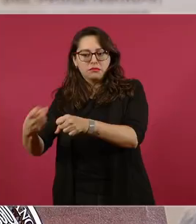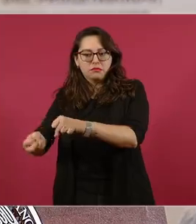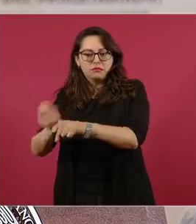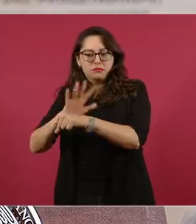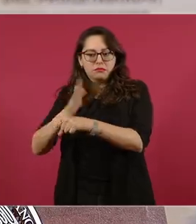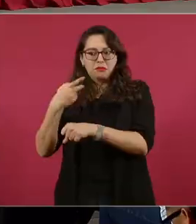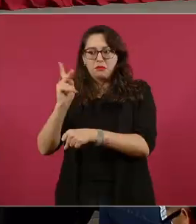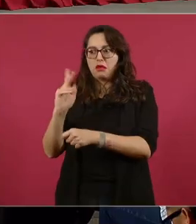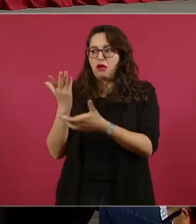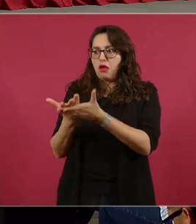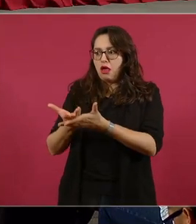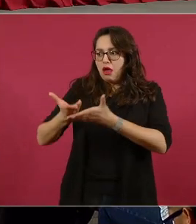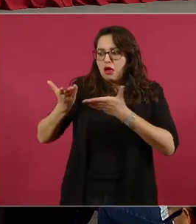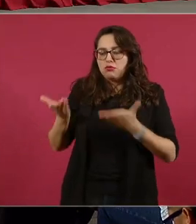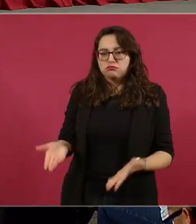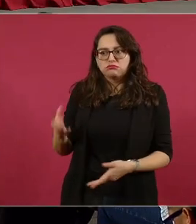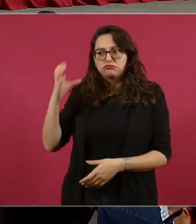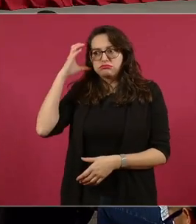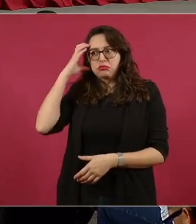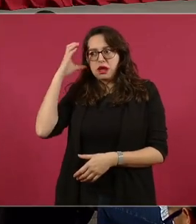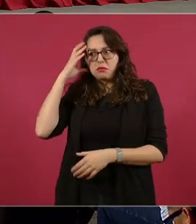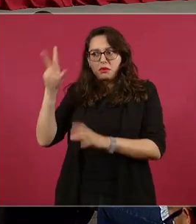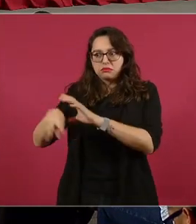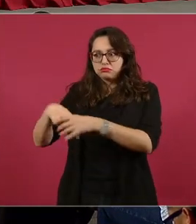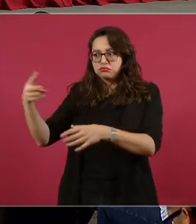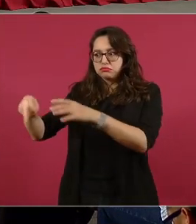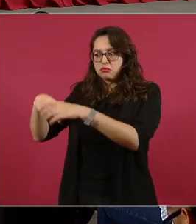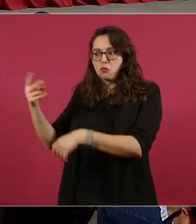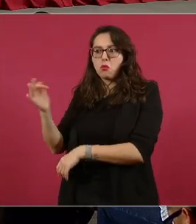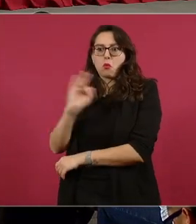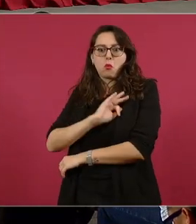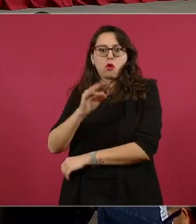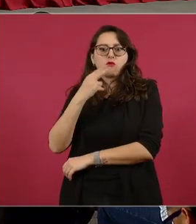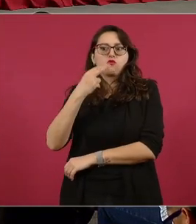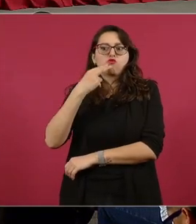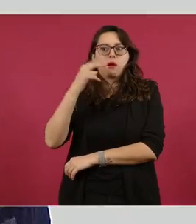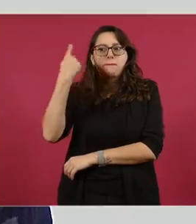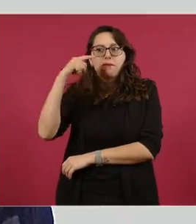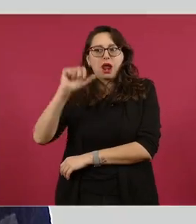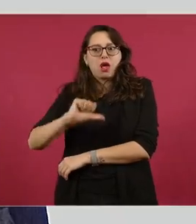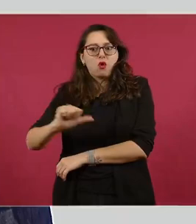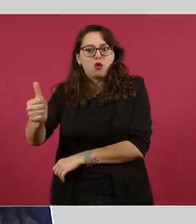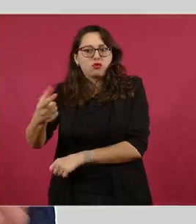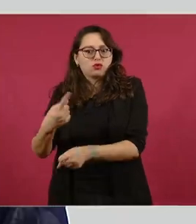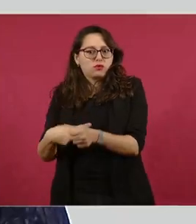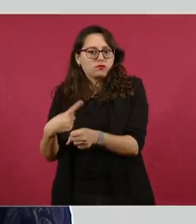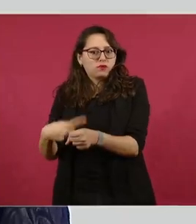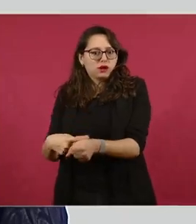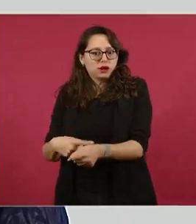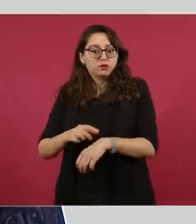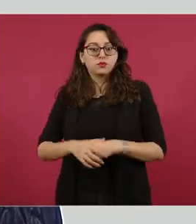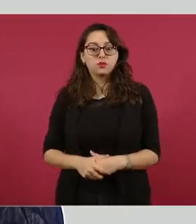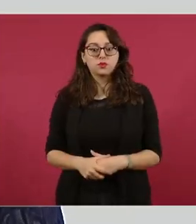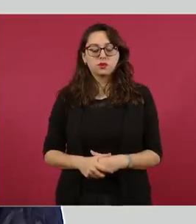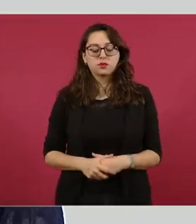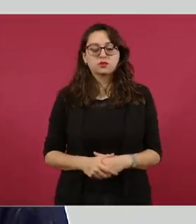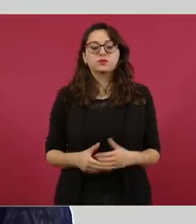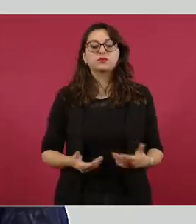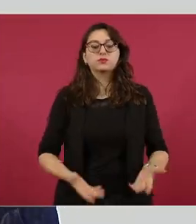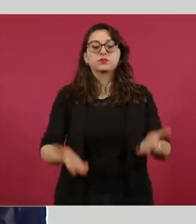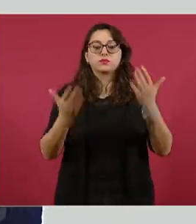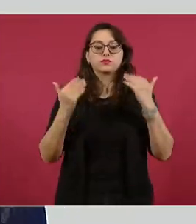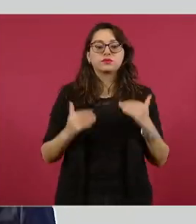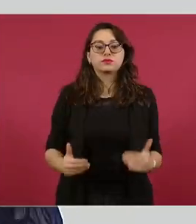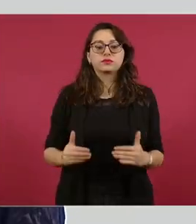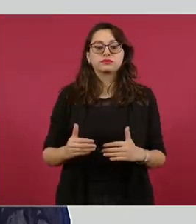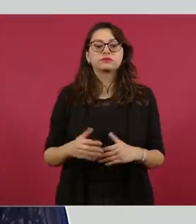COVID, pero que ahora no se han requerido con ese fin. Pero ahora les vamos a profundizar